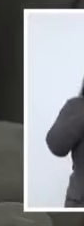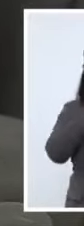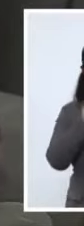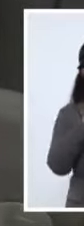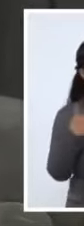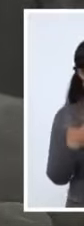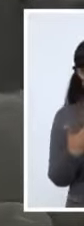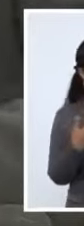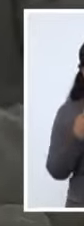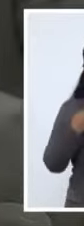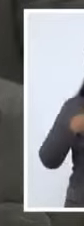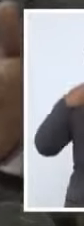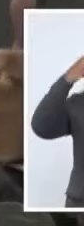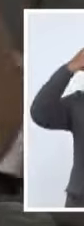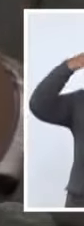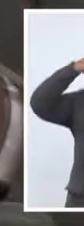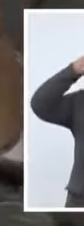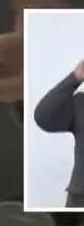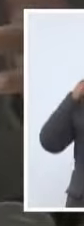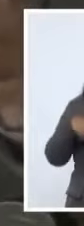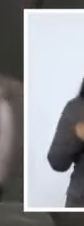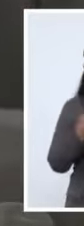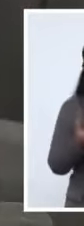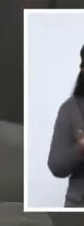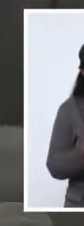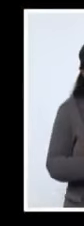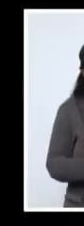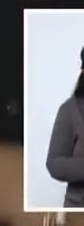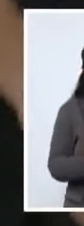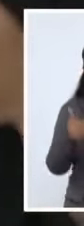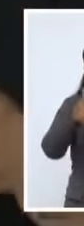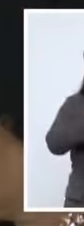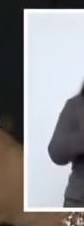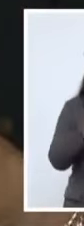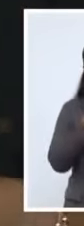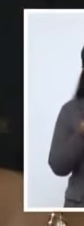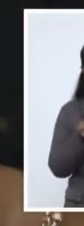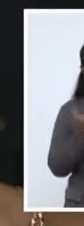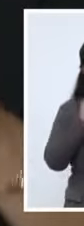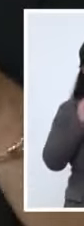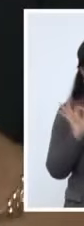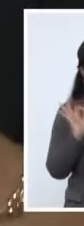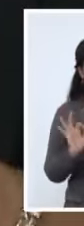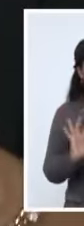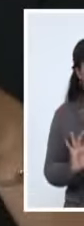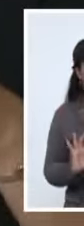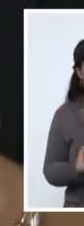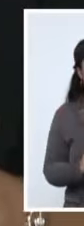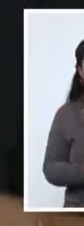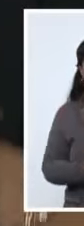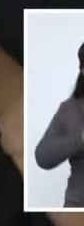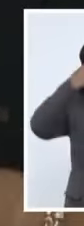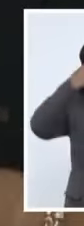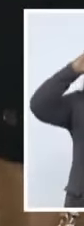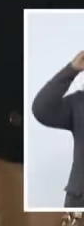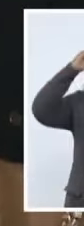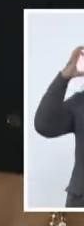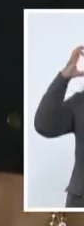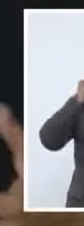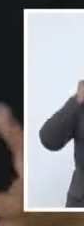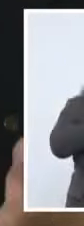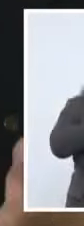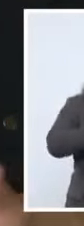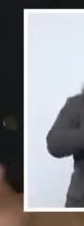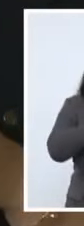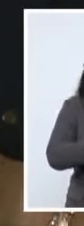en el mercado donde va a adquirir un producto determinado. La economía cubana ha sido el centro de los debates de